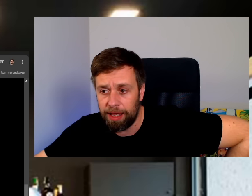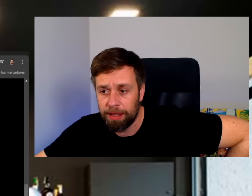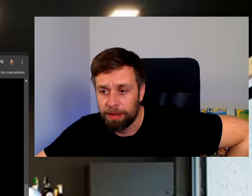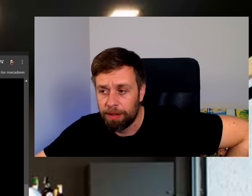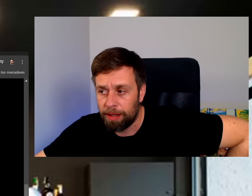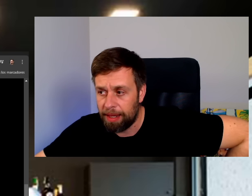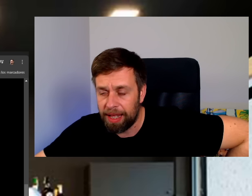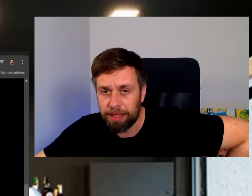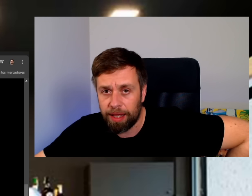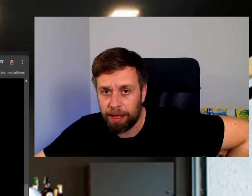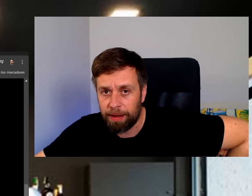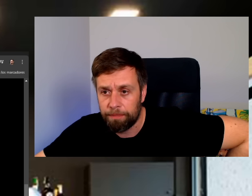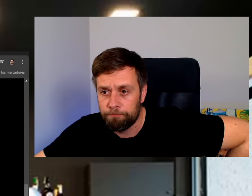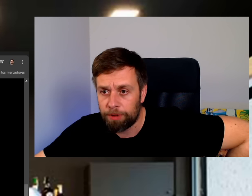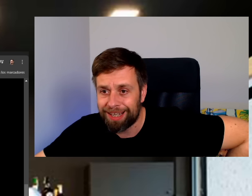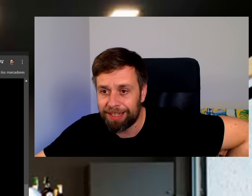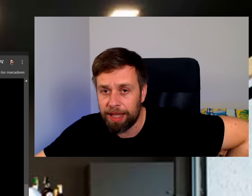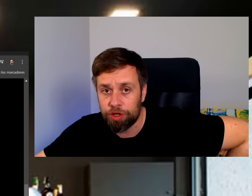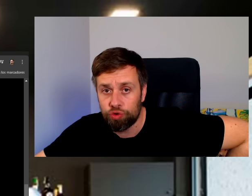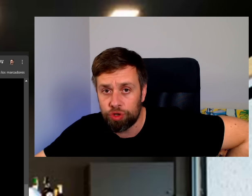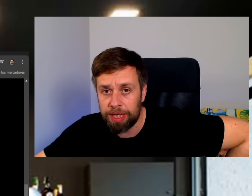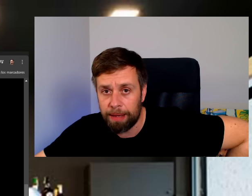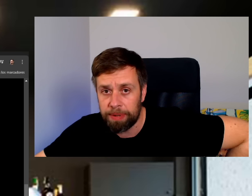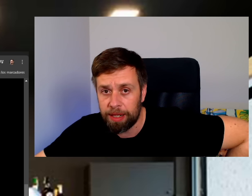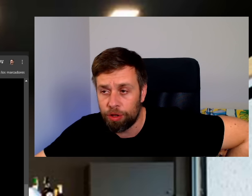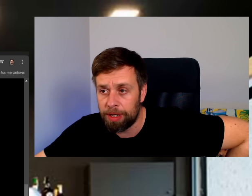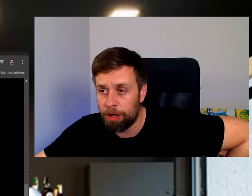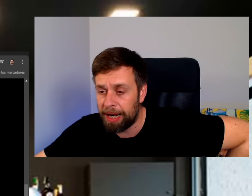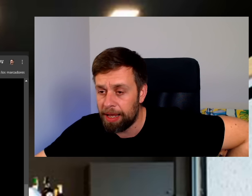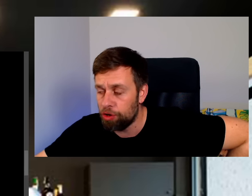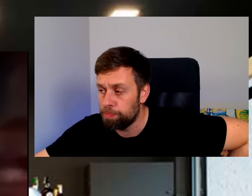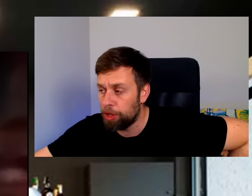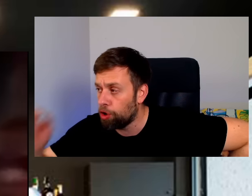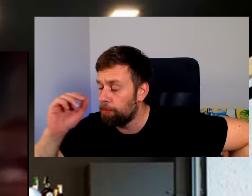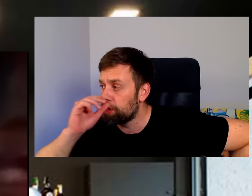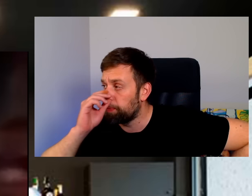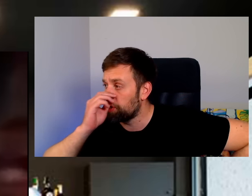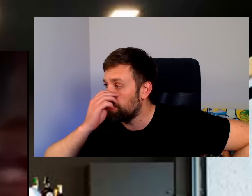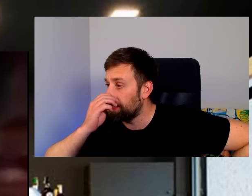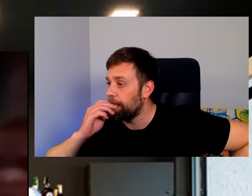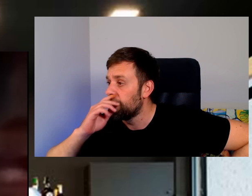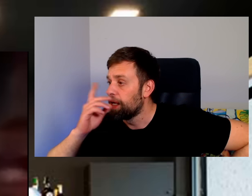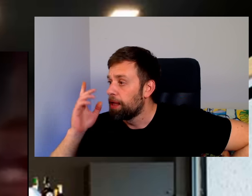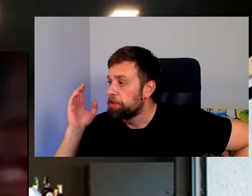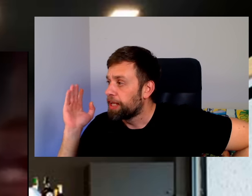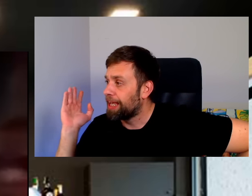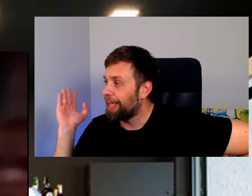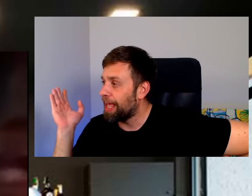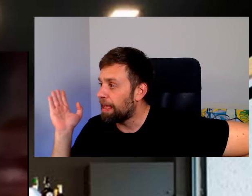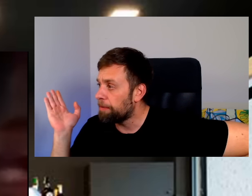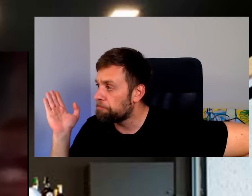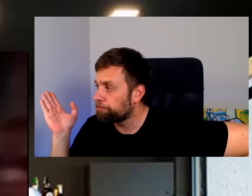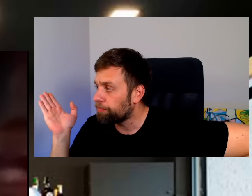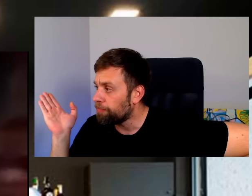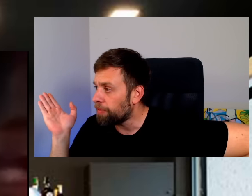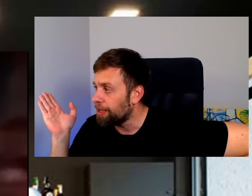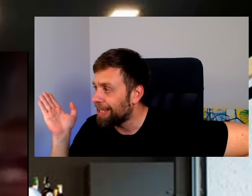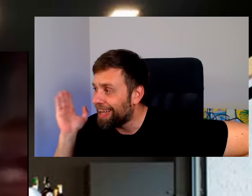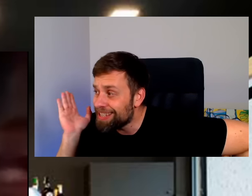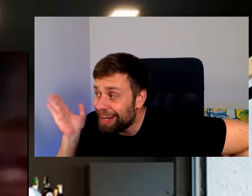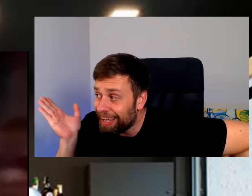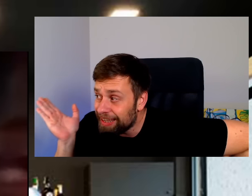gente y de gente que está en su silla pidiendo dinero para ellos pero cómo es posible que